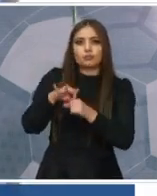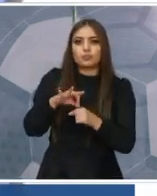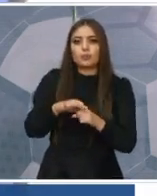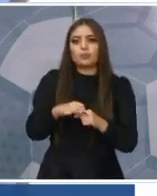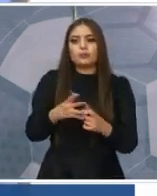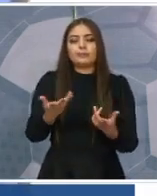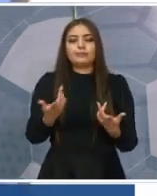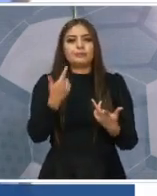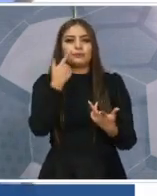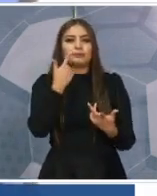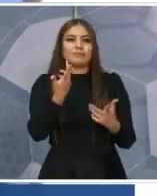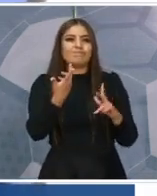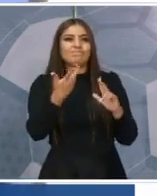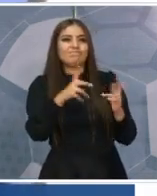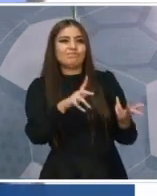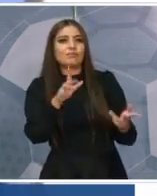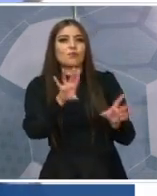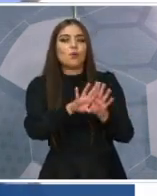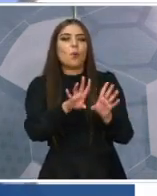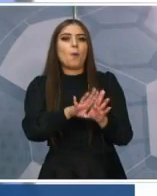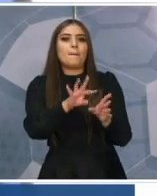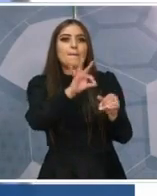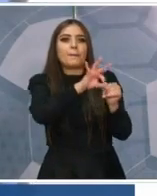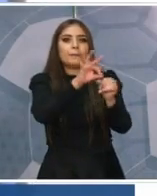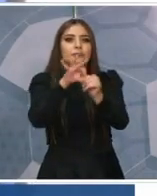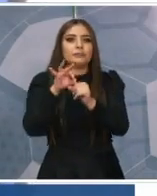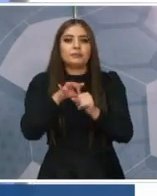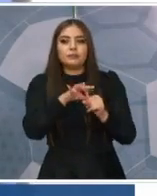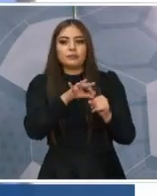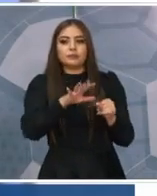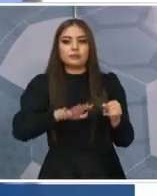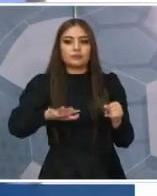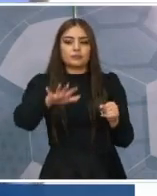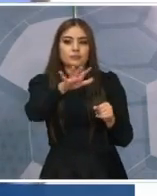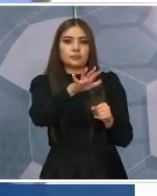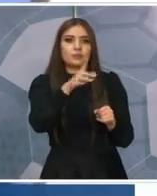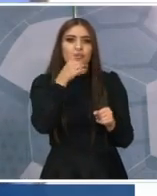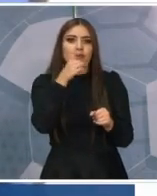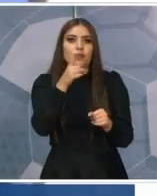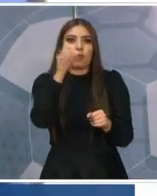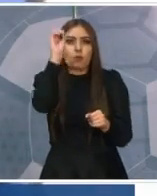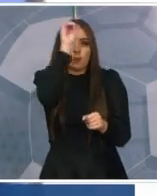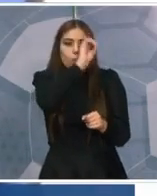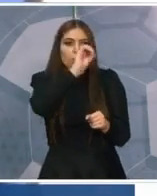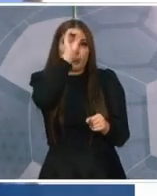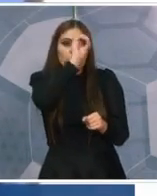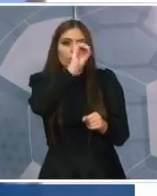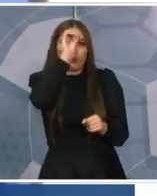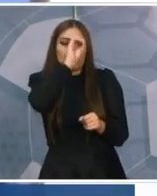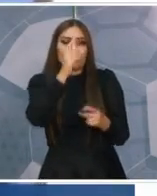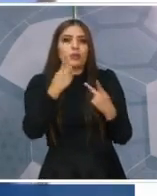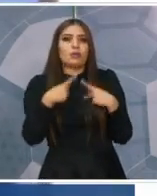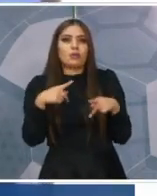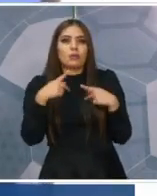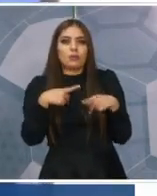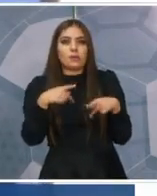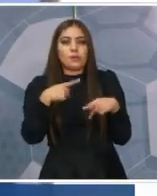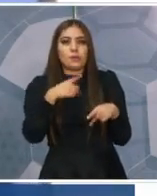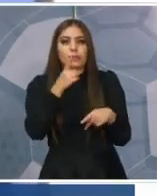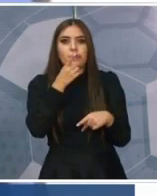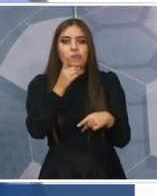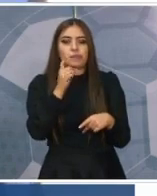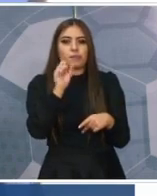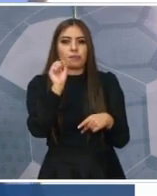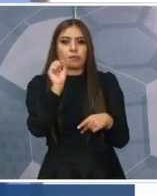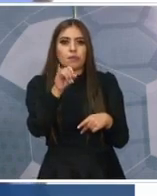una consulta indicativa para recoger la opinión de la gente. Es claro que en las encuestas el Ejército y